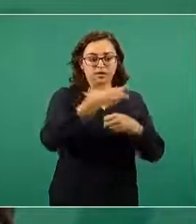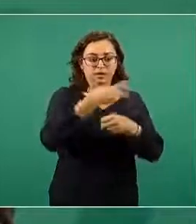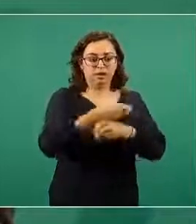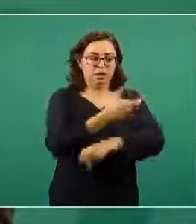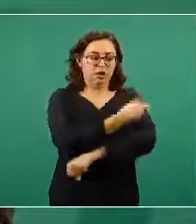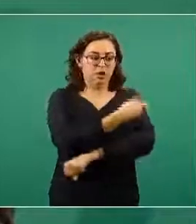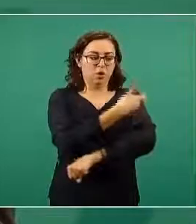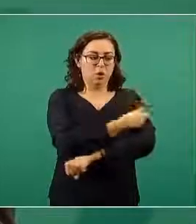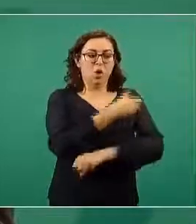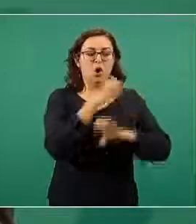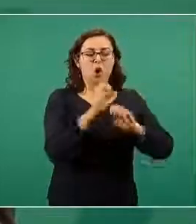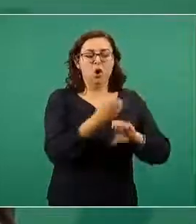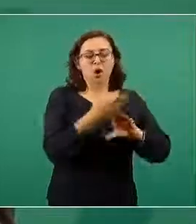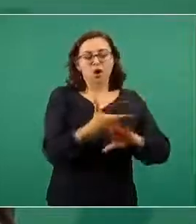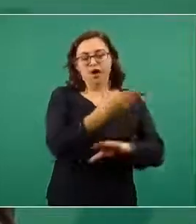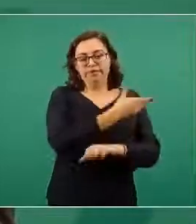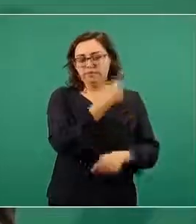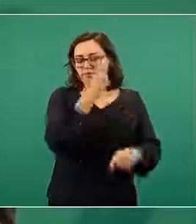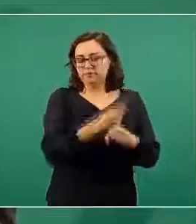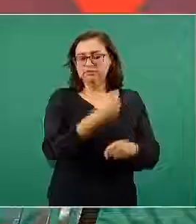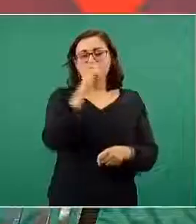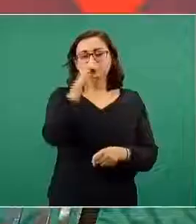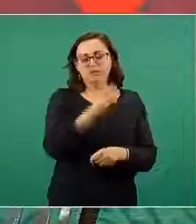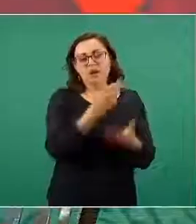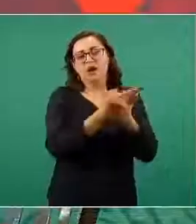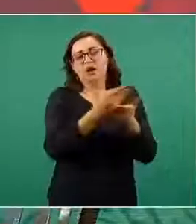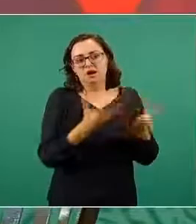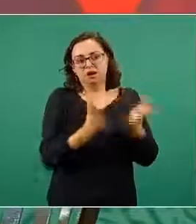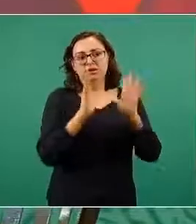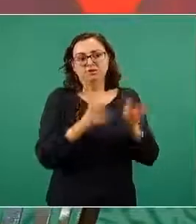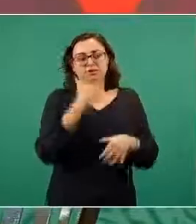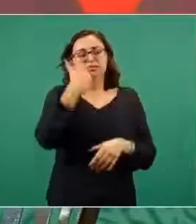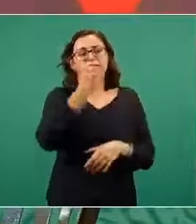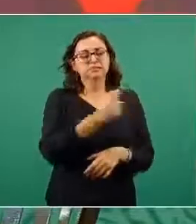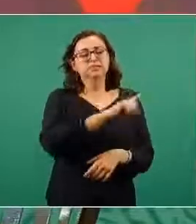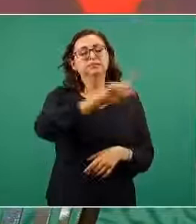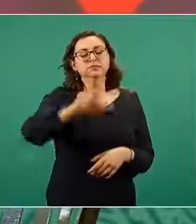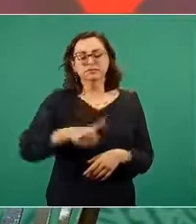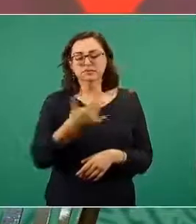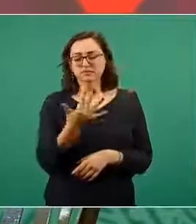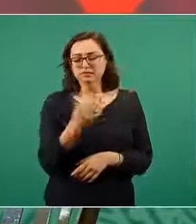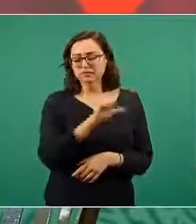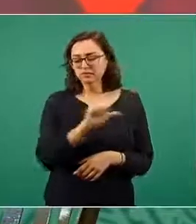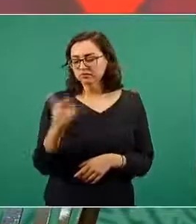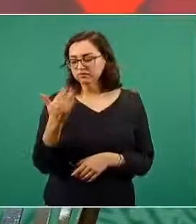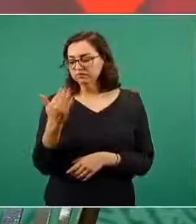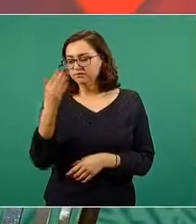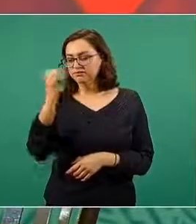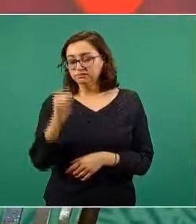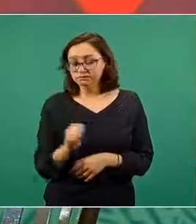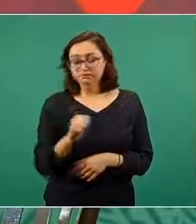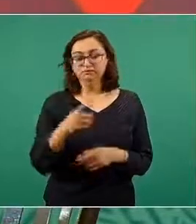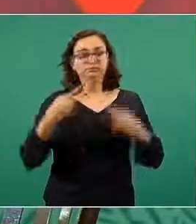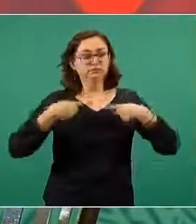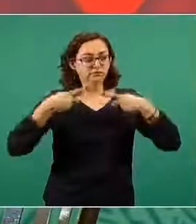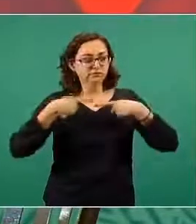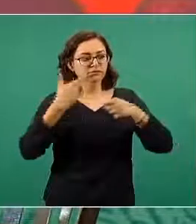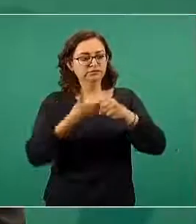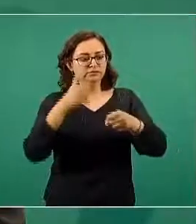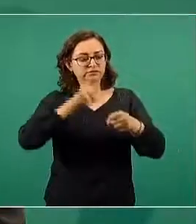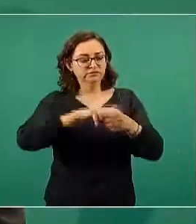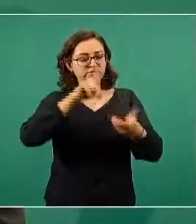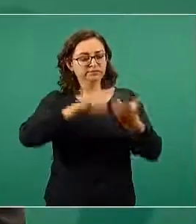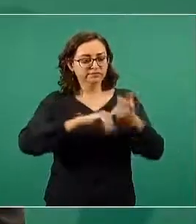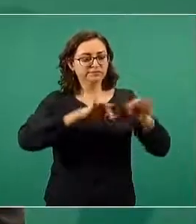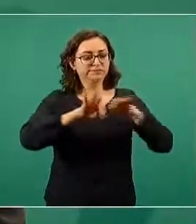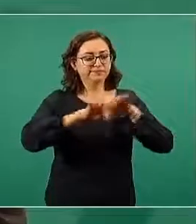estado rezagadas, a las personas de 50 a 59, a las personas que trabajan en el Sistema